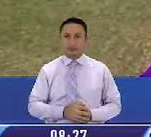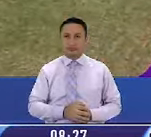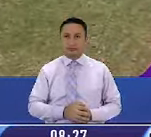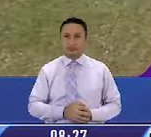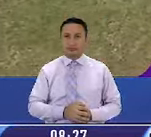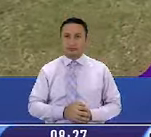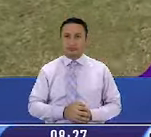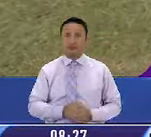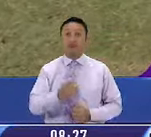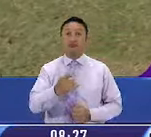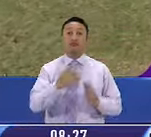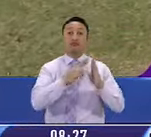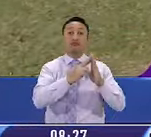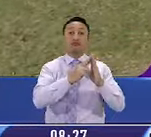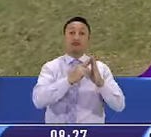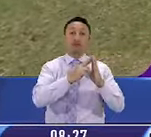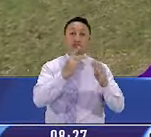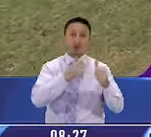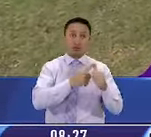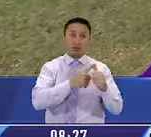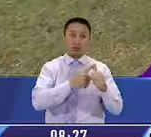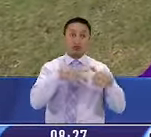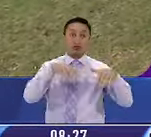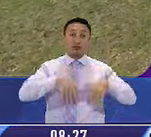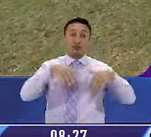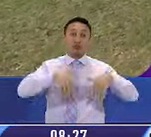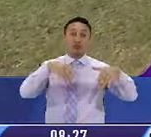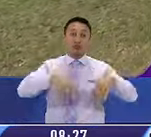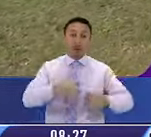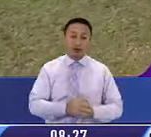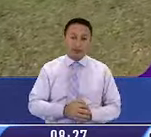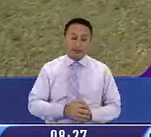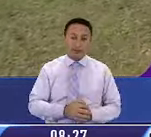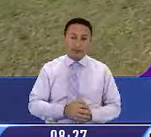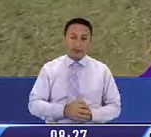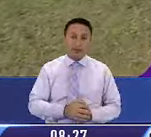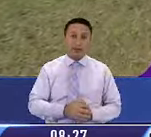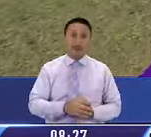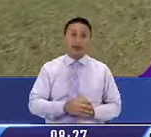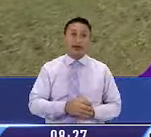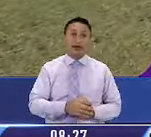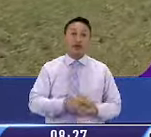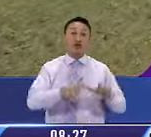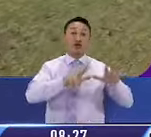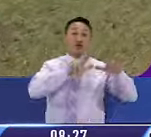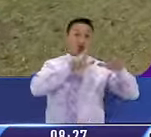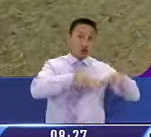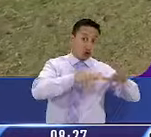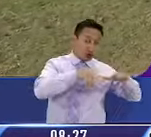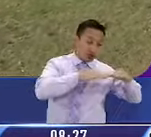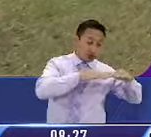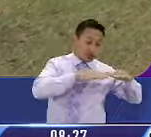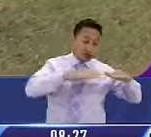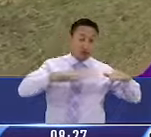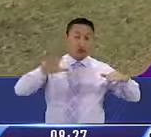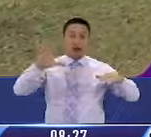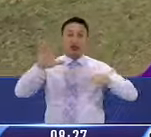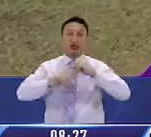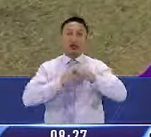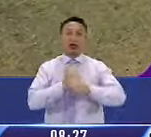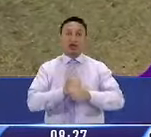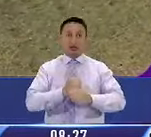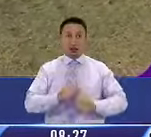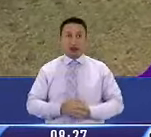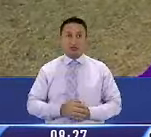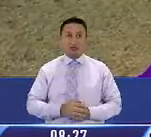los requisitos es canes que tengan desde la edad de 8 meses hasta los 5 años.